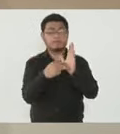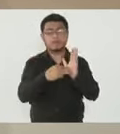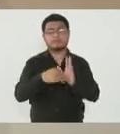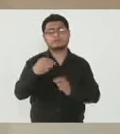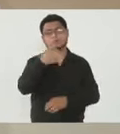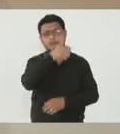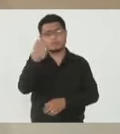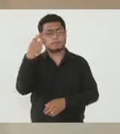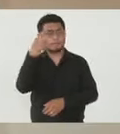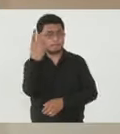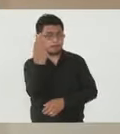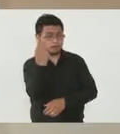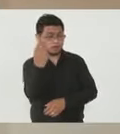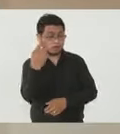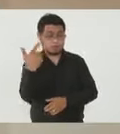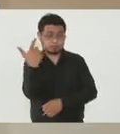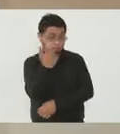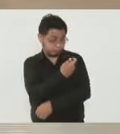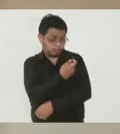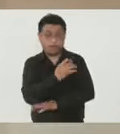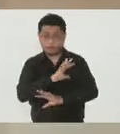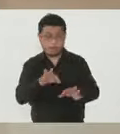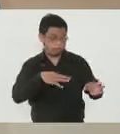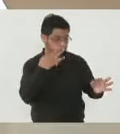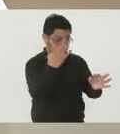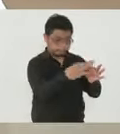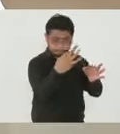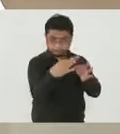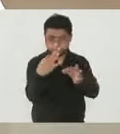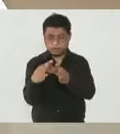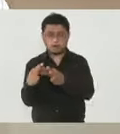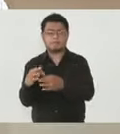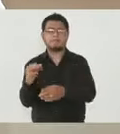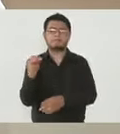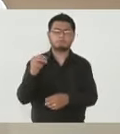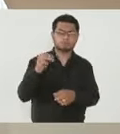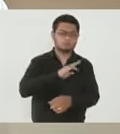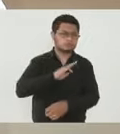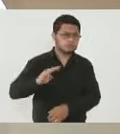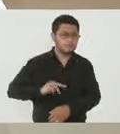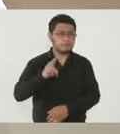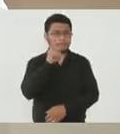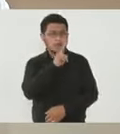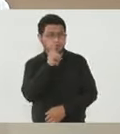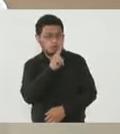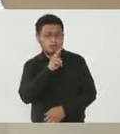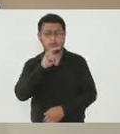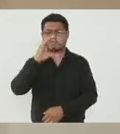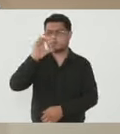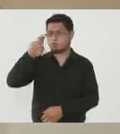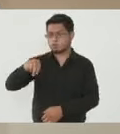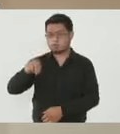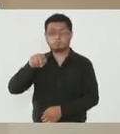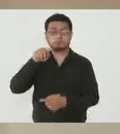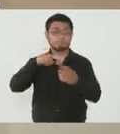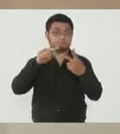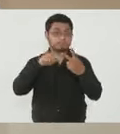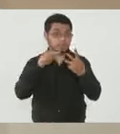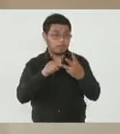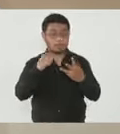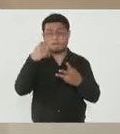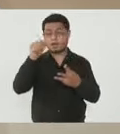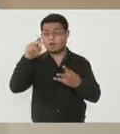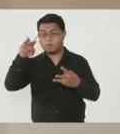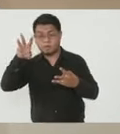47,725 dosis que han sido ya aplicadas en los municipios de Valladolid, de Motul, de Concal y de Coagua. También hay